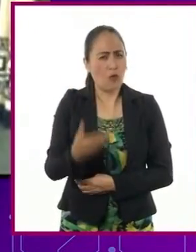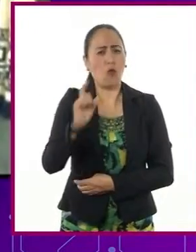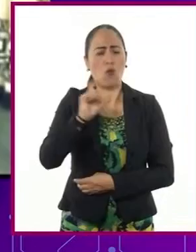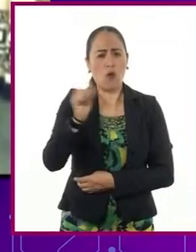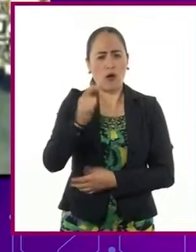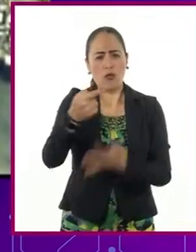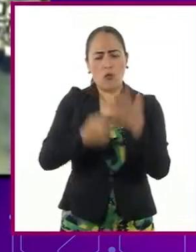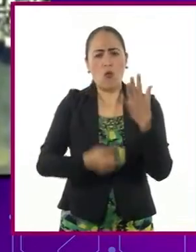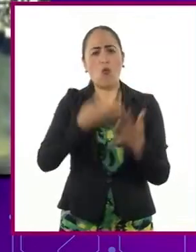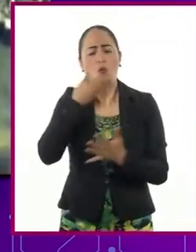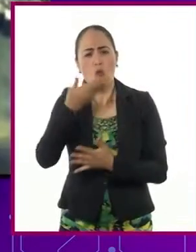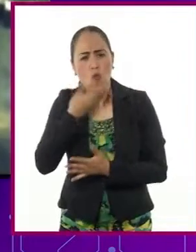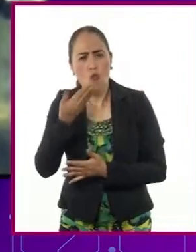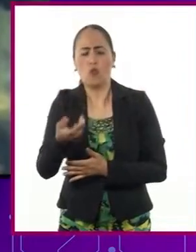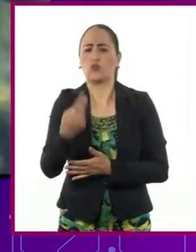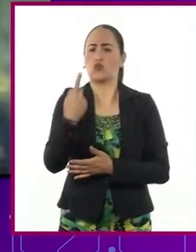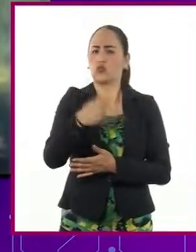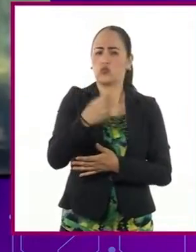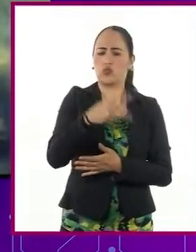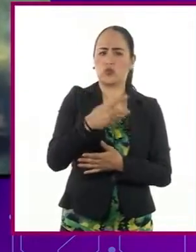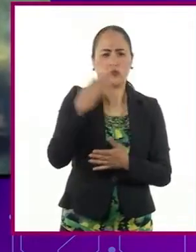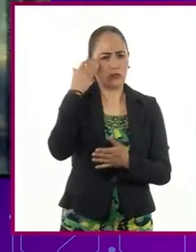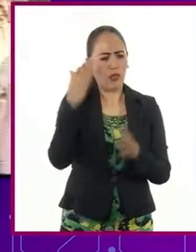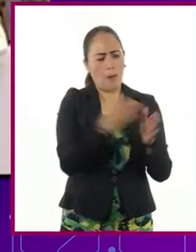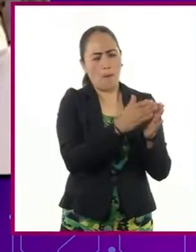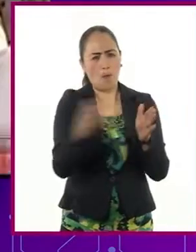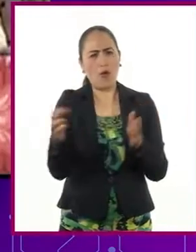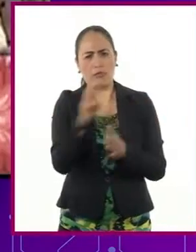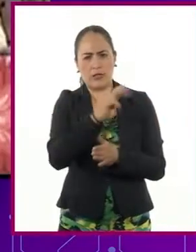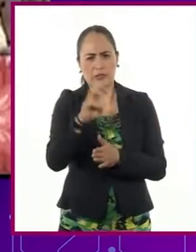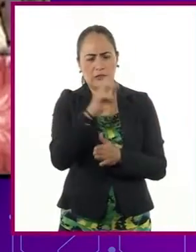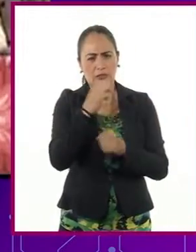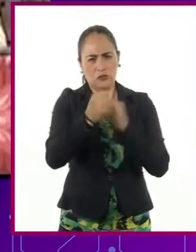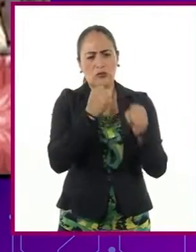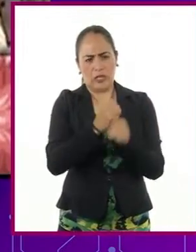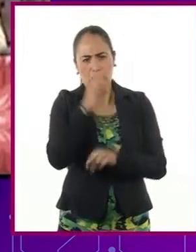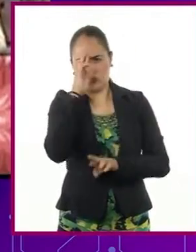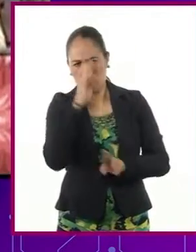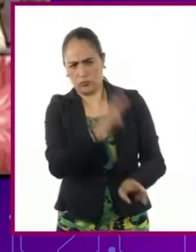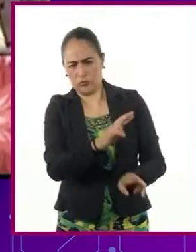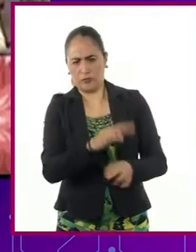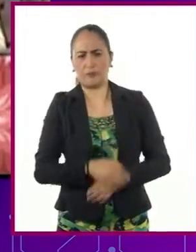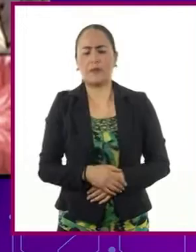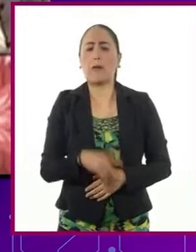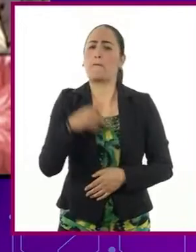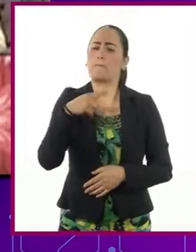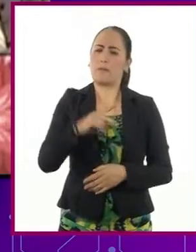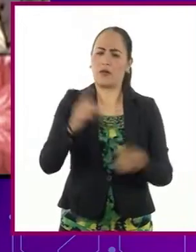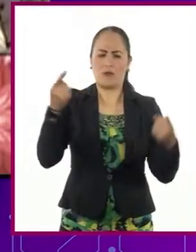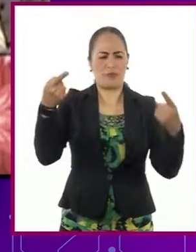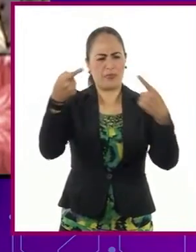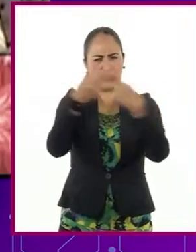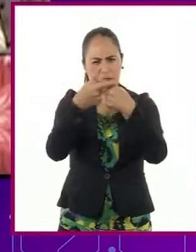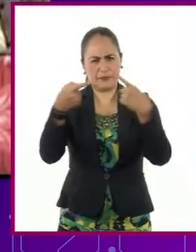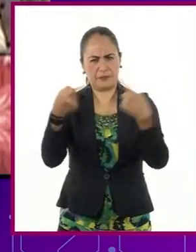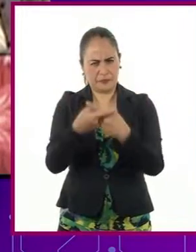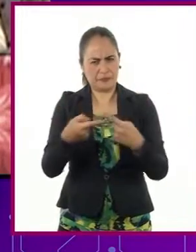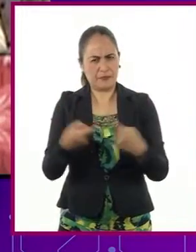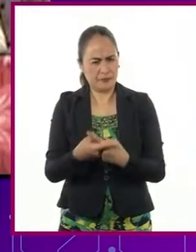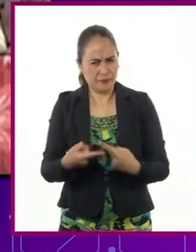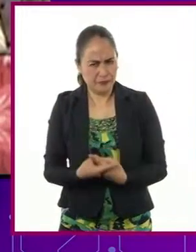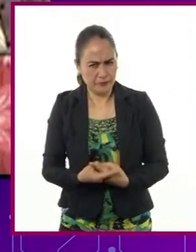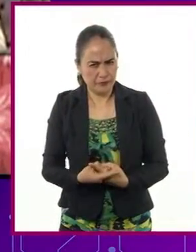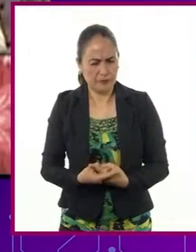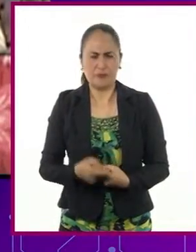los usos y costumbres de los indígenas durante 300 años. Y hay un múltiple cruce de derechos, lo decía Esquivel Obregón,